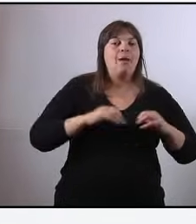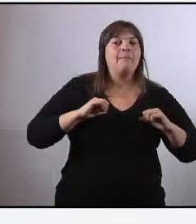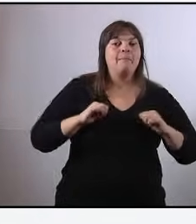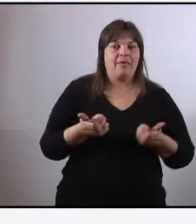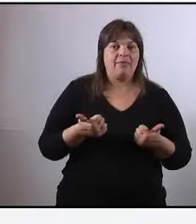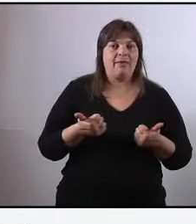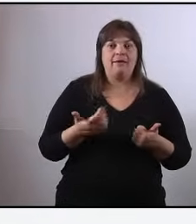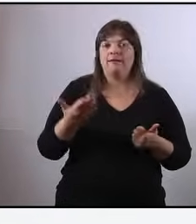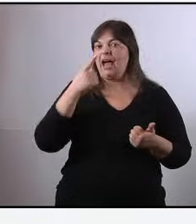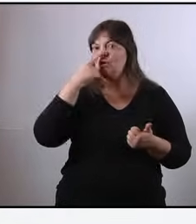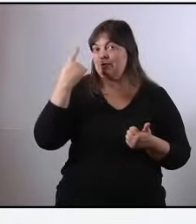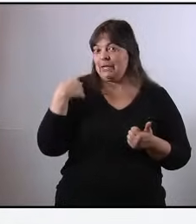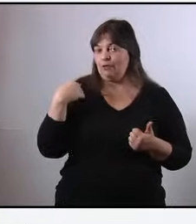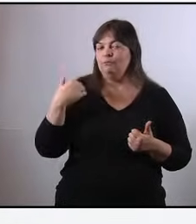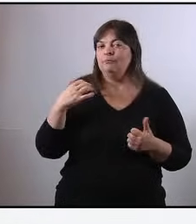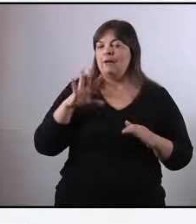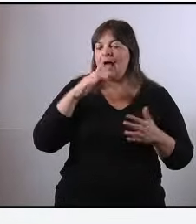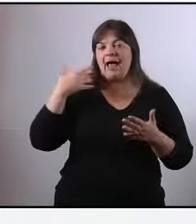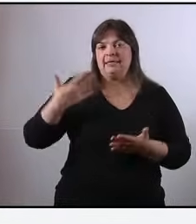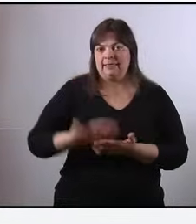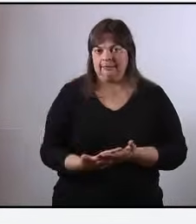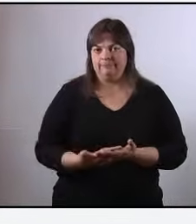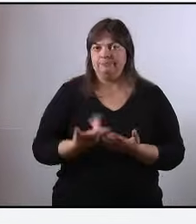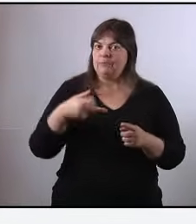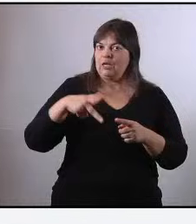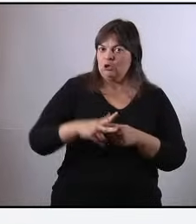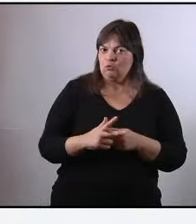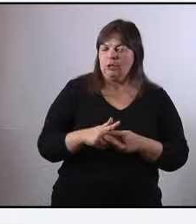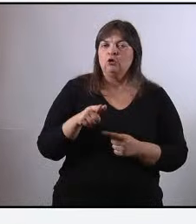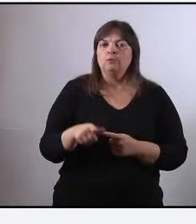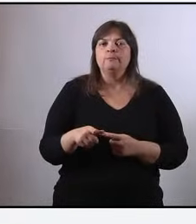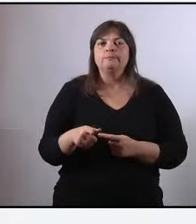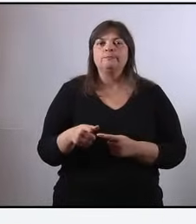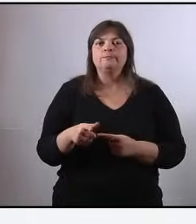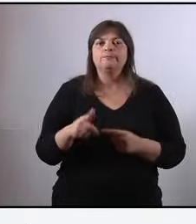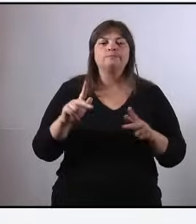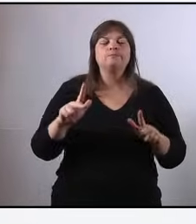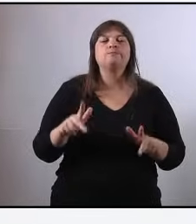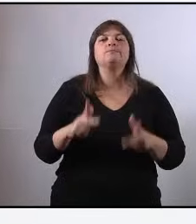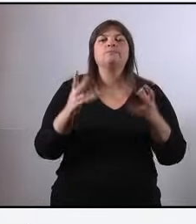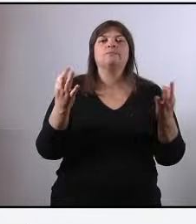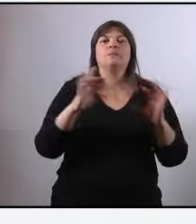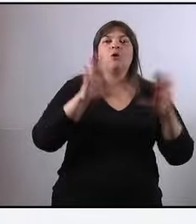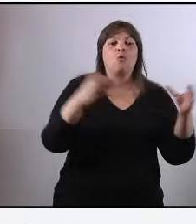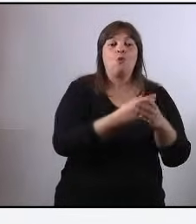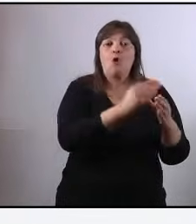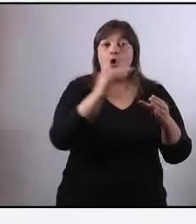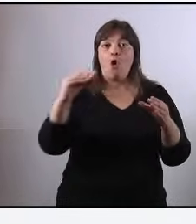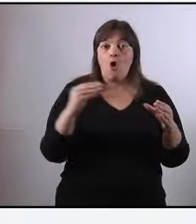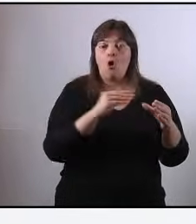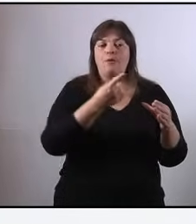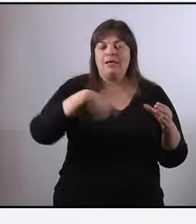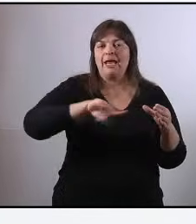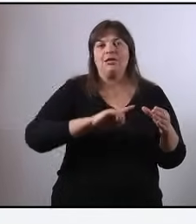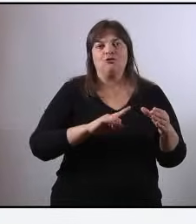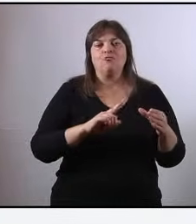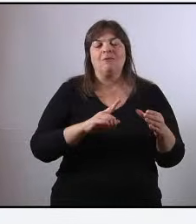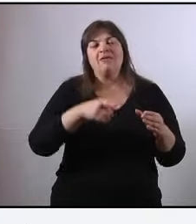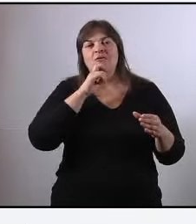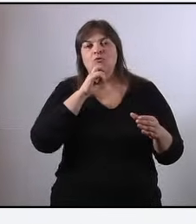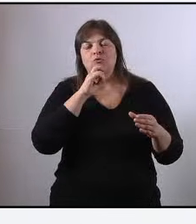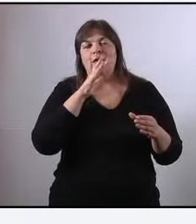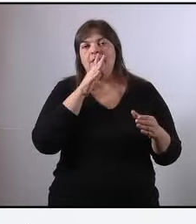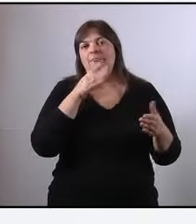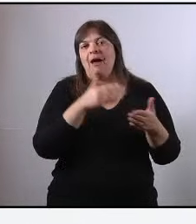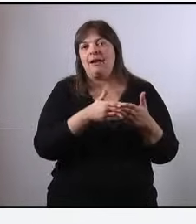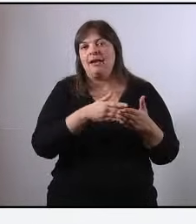el pasado año. Este instrumento permite a nuestros jóvenes, que son sin duda los que tienen mayores dificultades